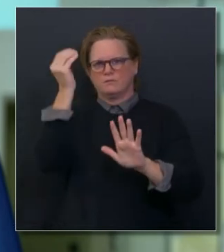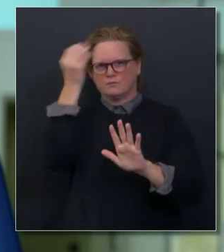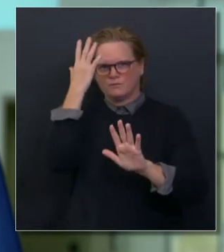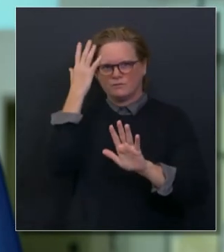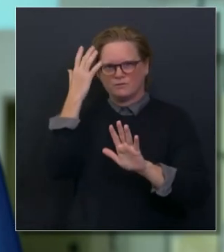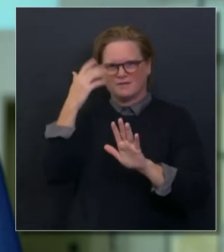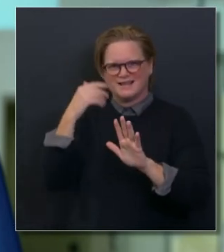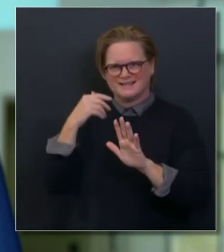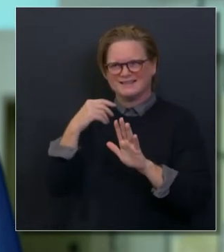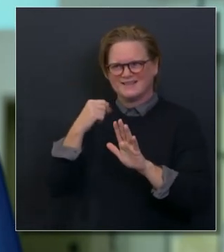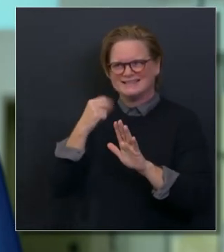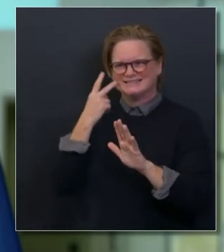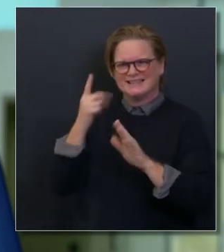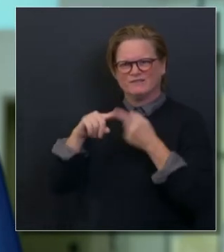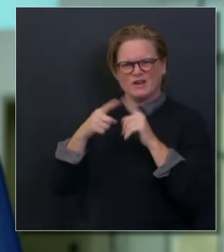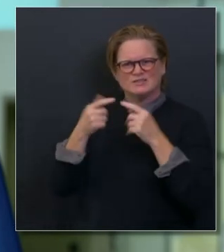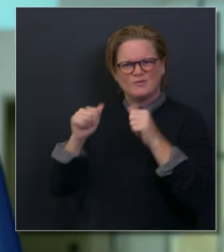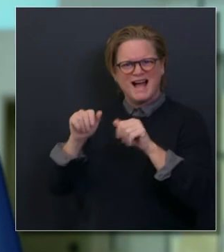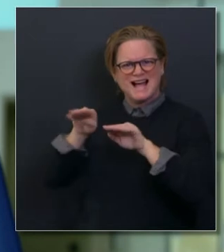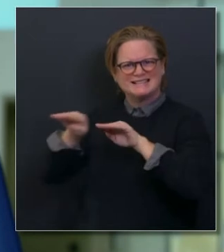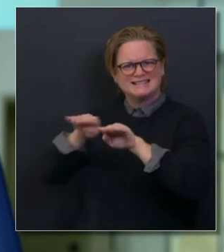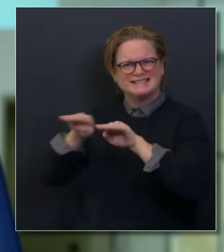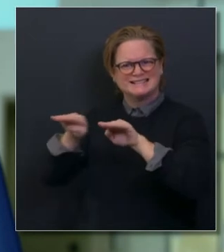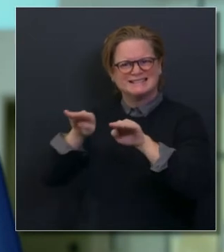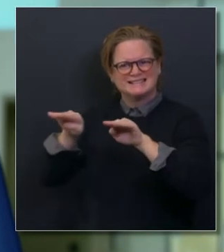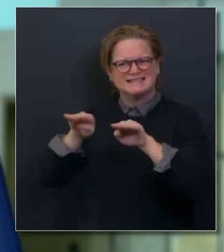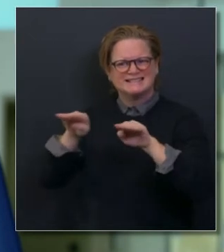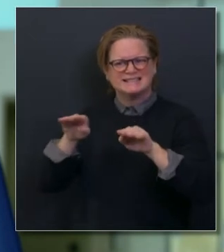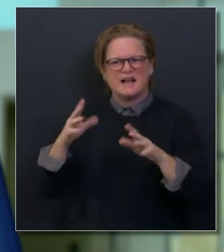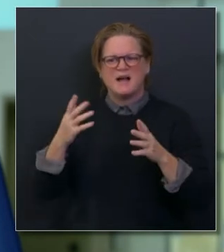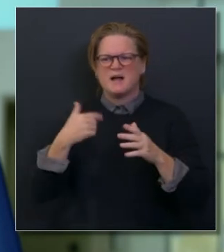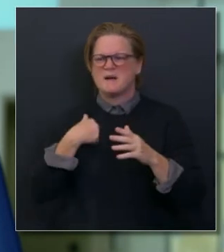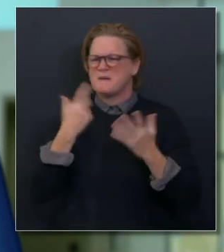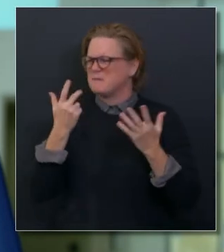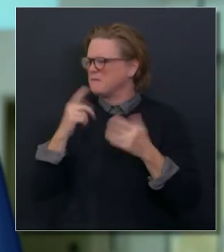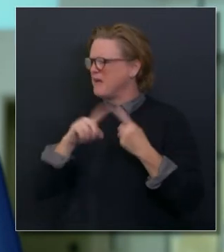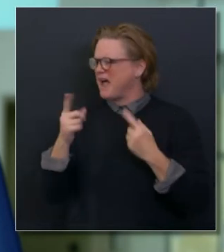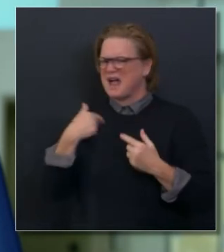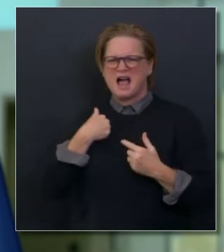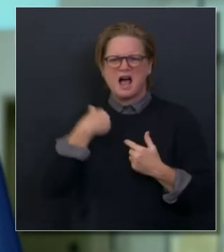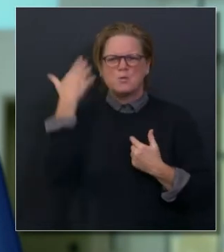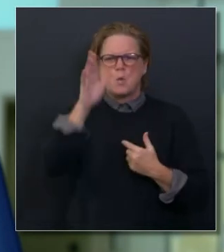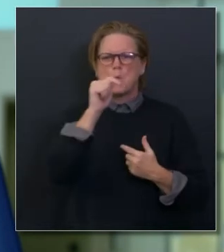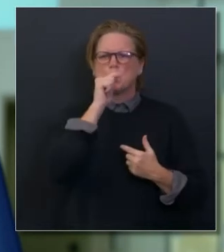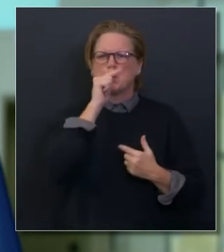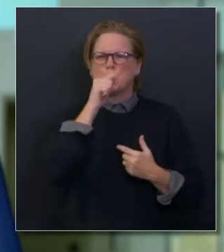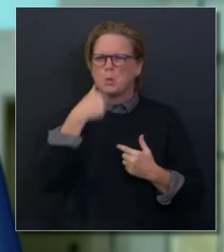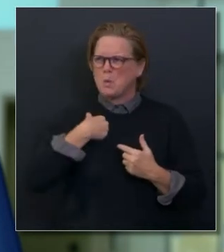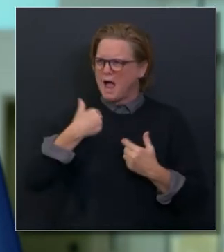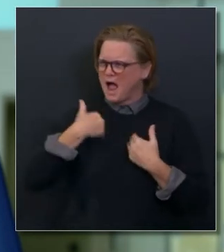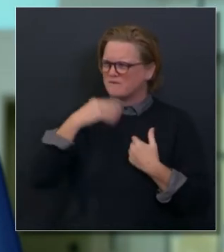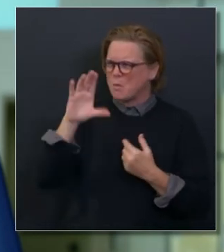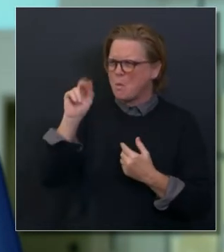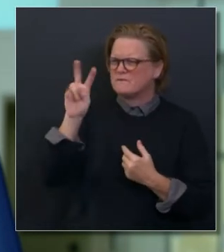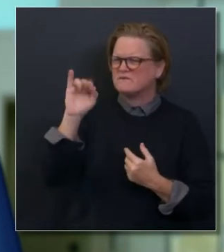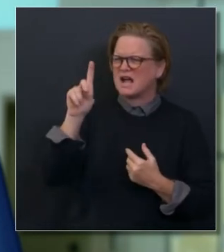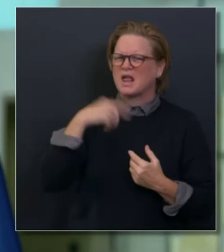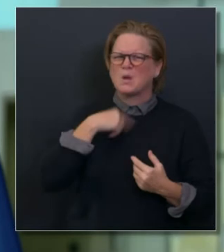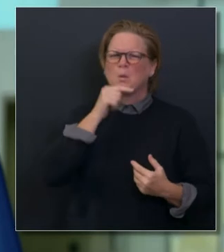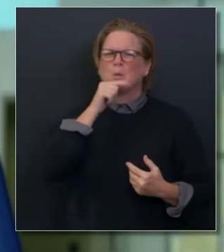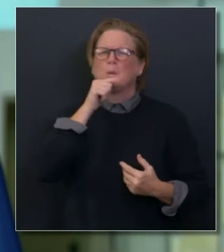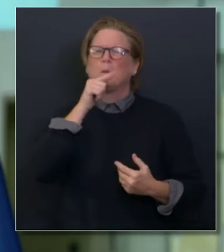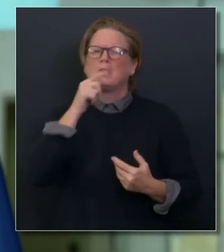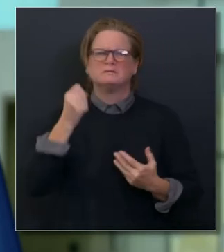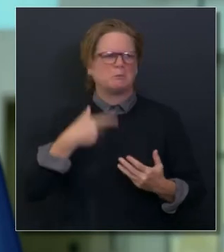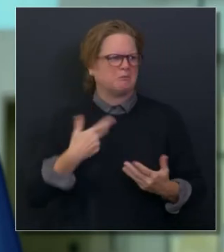le importa otra persona que realmente se enfermó, que no solo tuvo resultado positivo, que tal vez terminó en un hospital o en